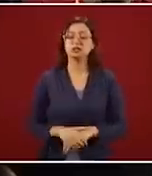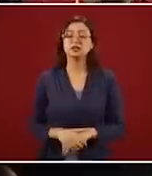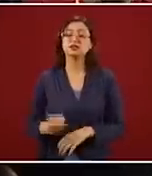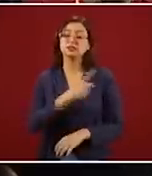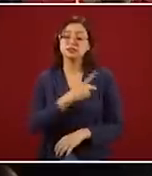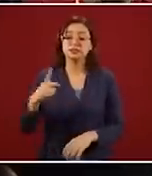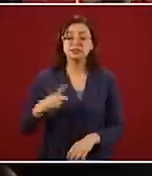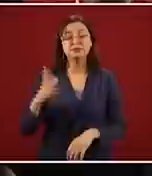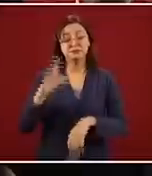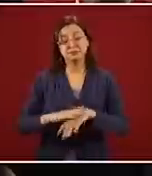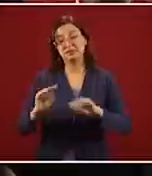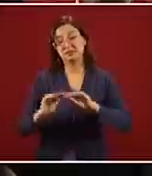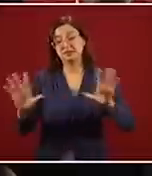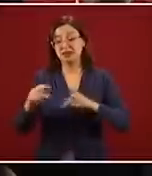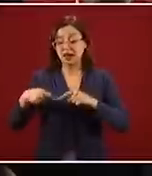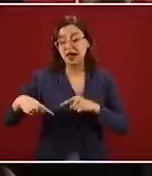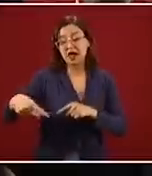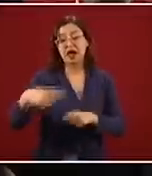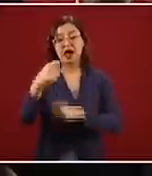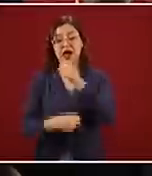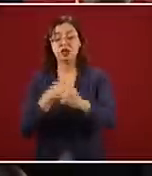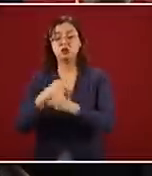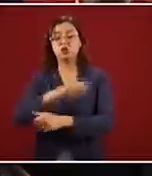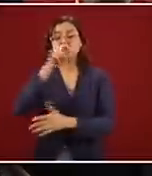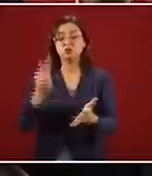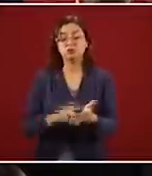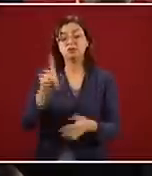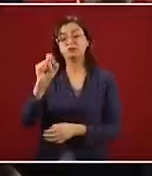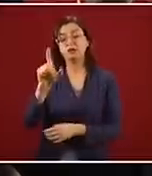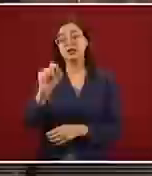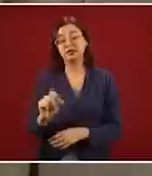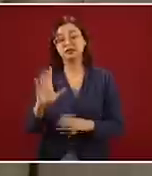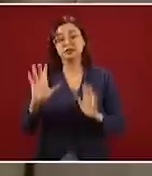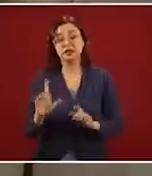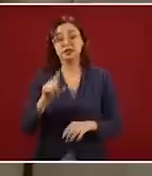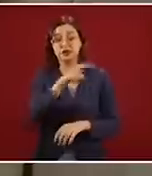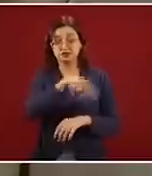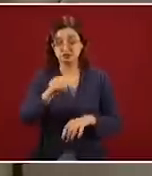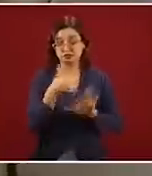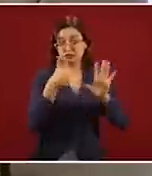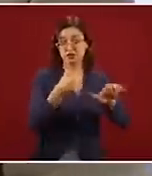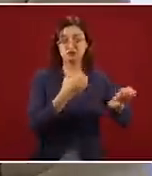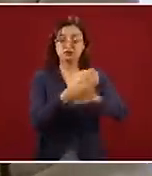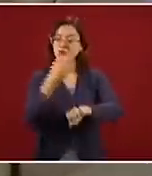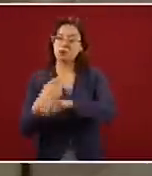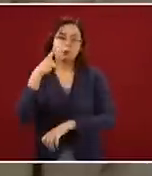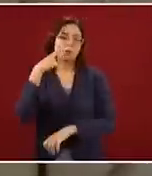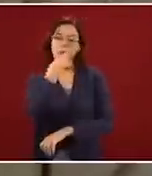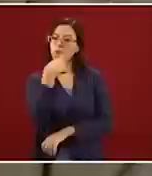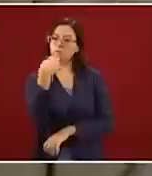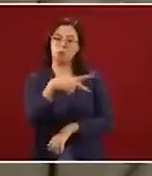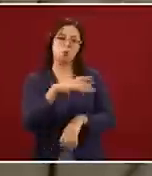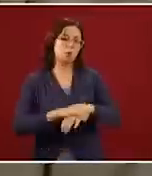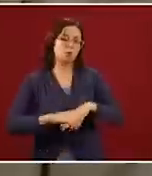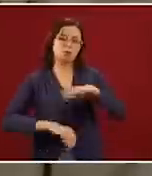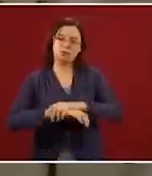claro que a lo largo de 2020 el abastecimiento dependerá de ellos mismos. Cualquier reto que ellos pudieran